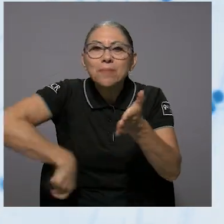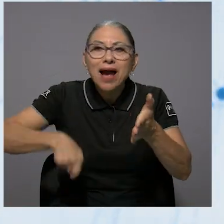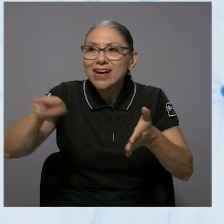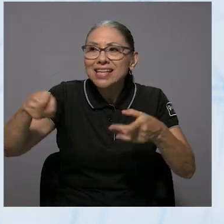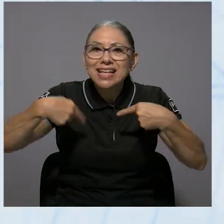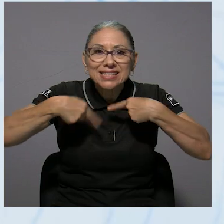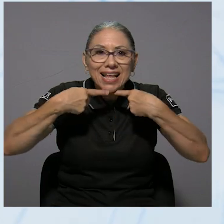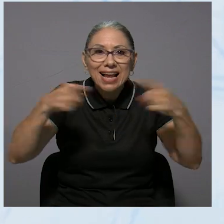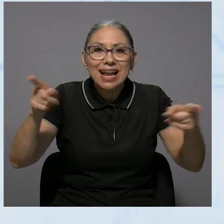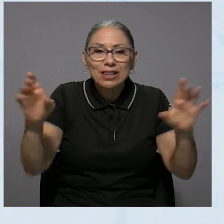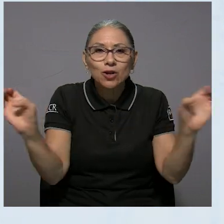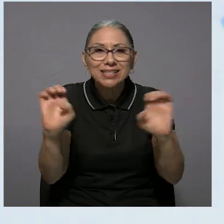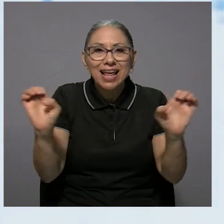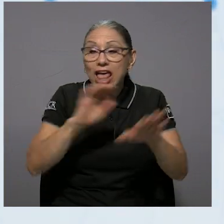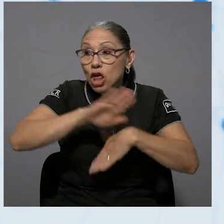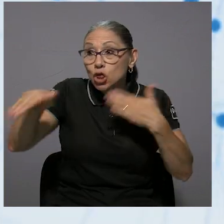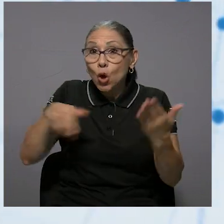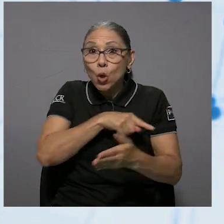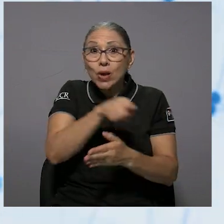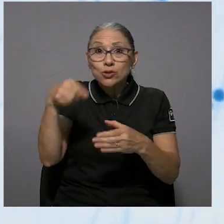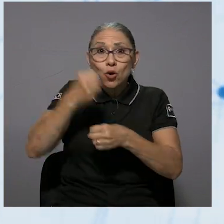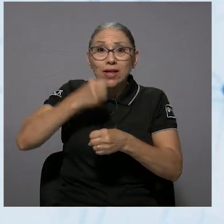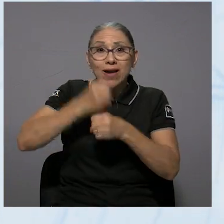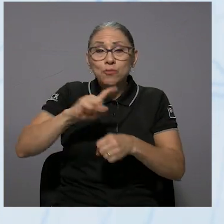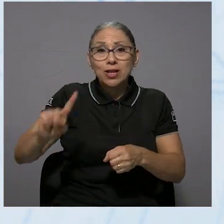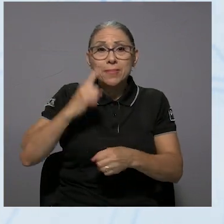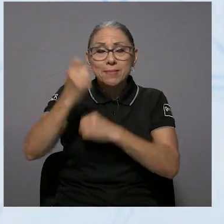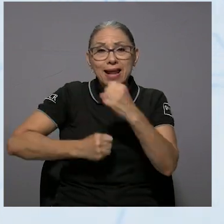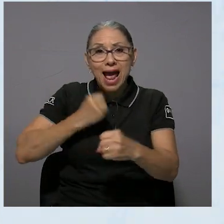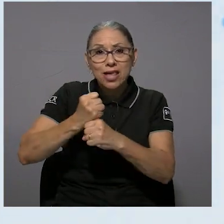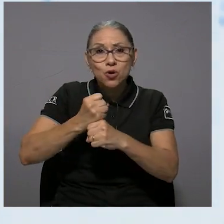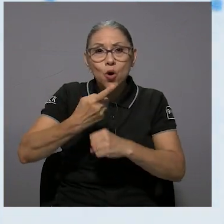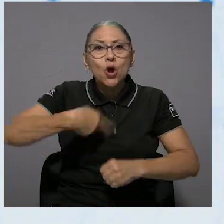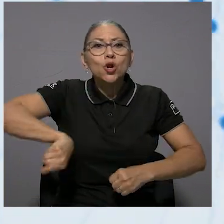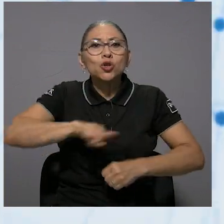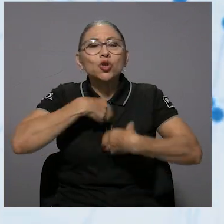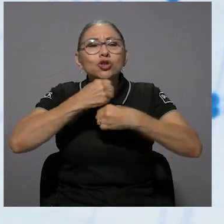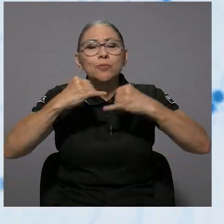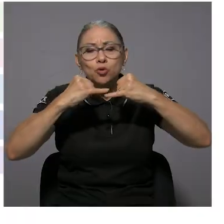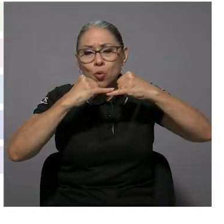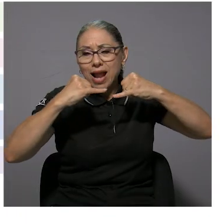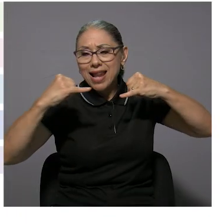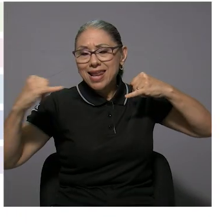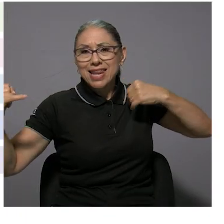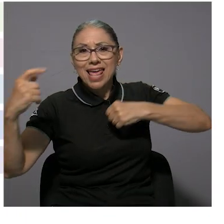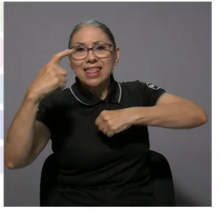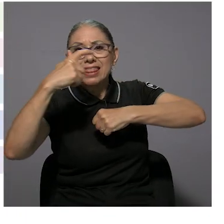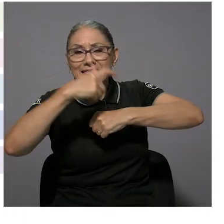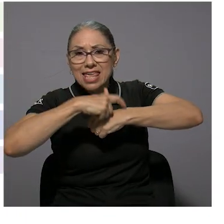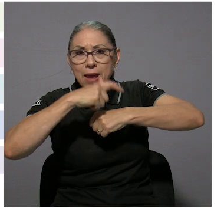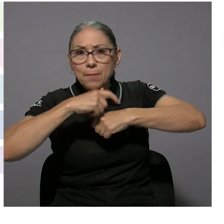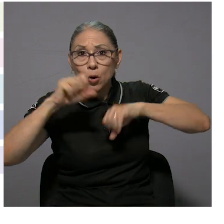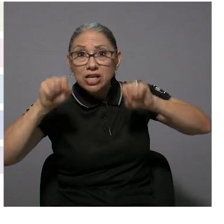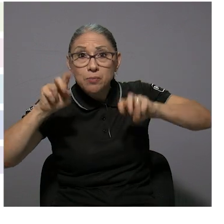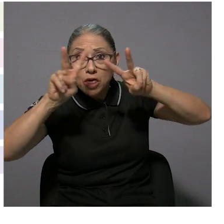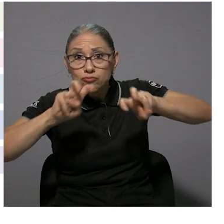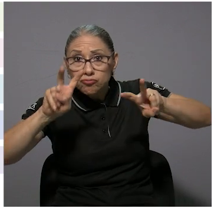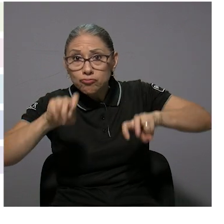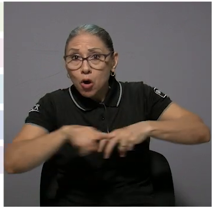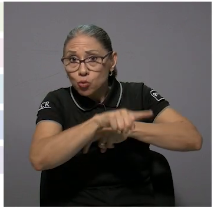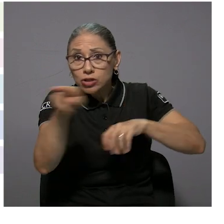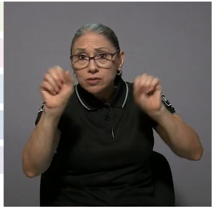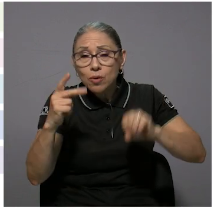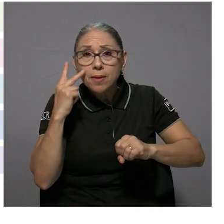todo esto empezamos a trabajarlo en el primer año y sacamos una línea de tiempo navegable que está abierta a la ciudadanía en